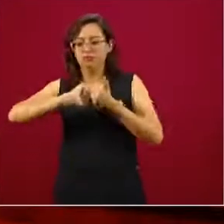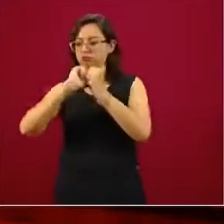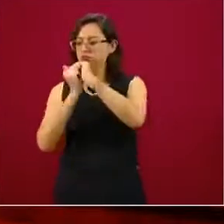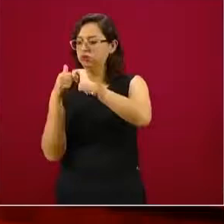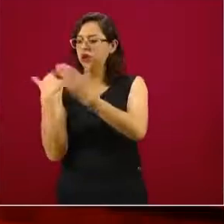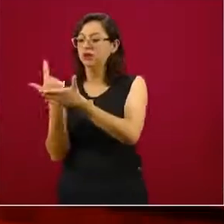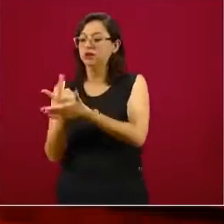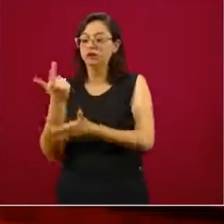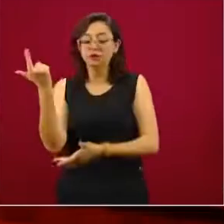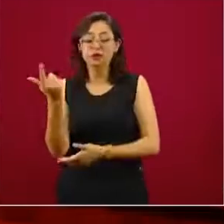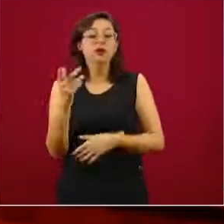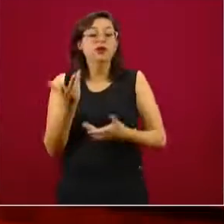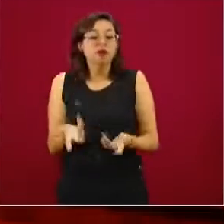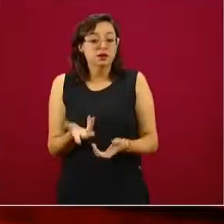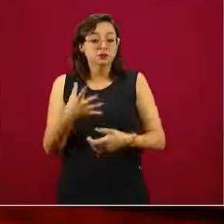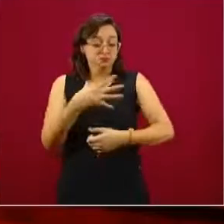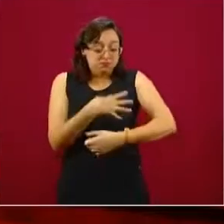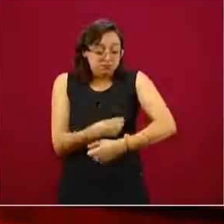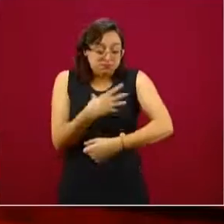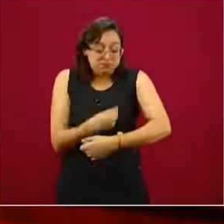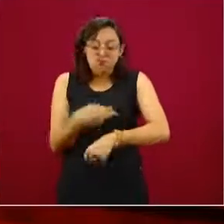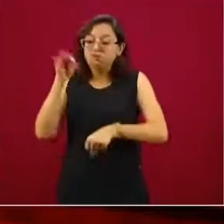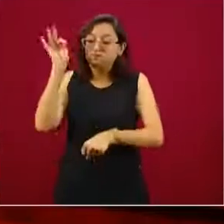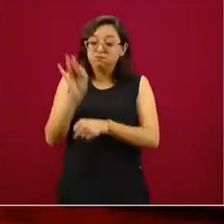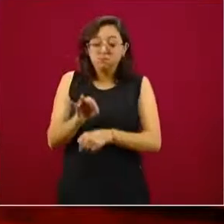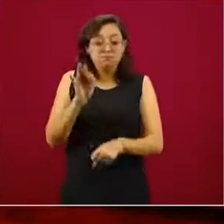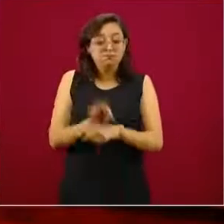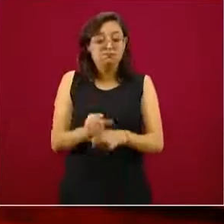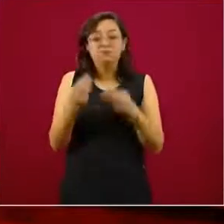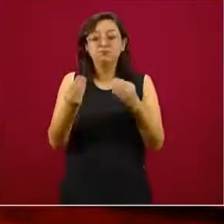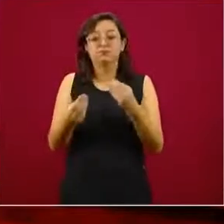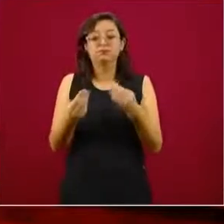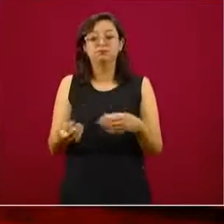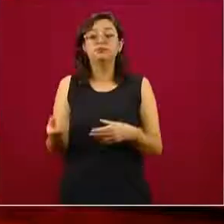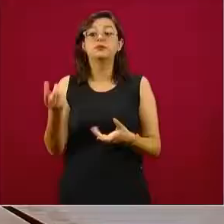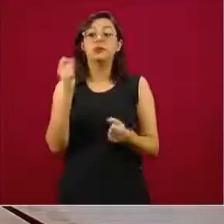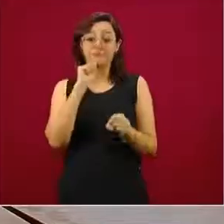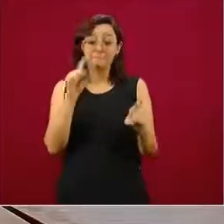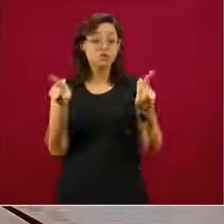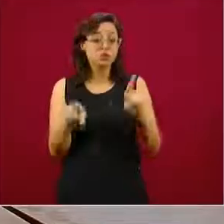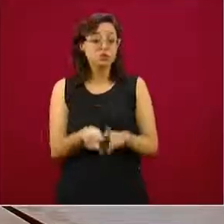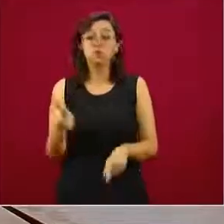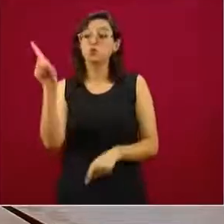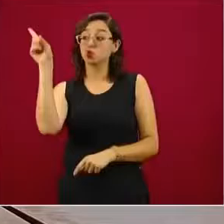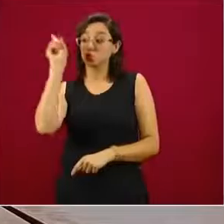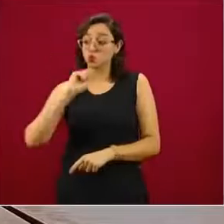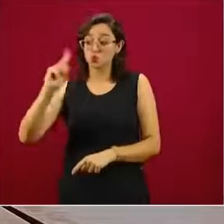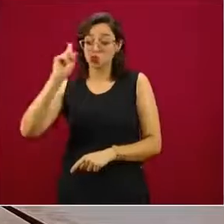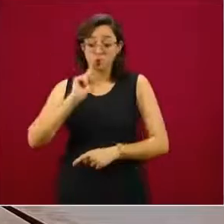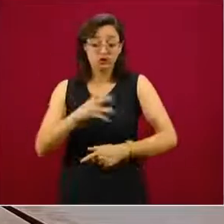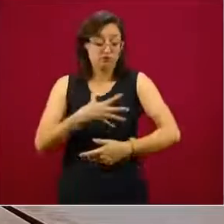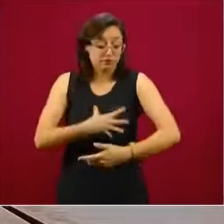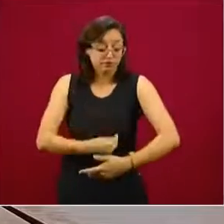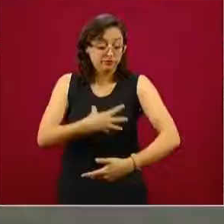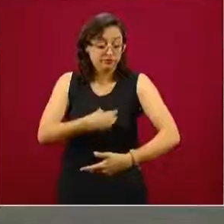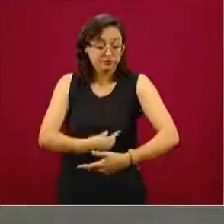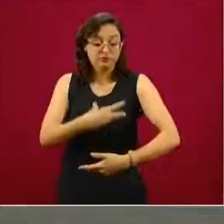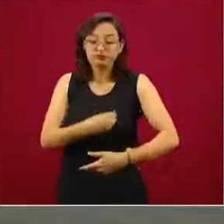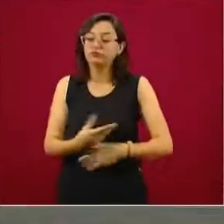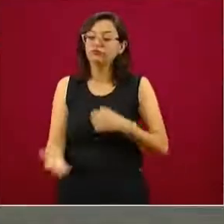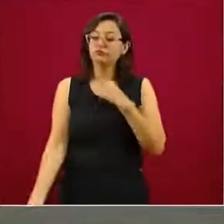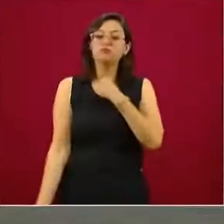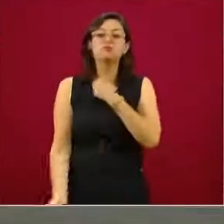elemento de protección. La historia de la lactancia materna. Para las mujeres, el dar lactancia materna, dar el pecho, es un